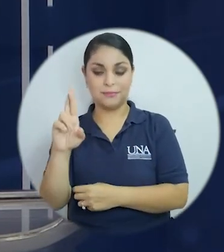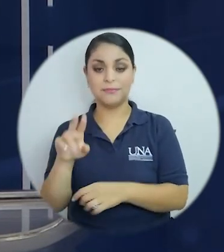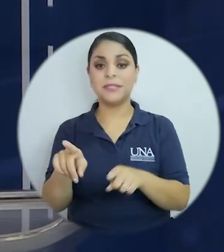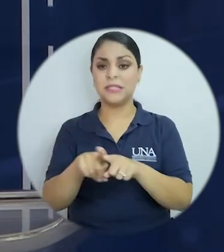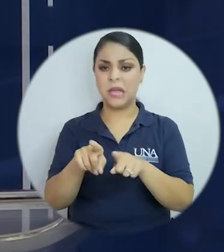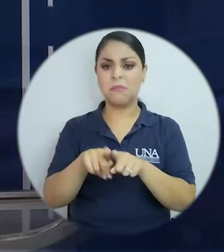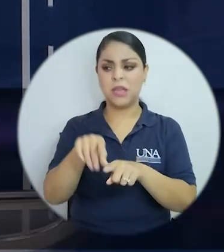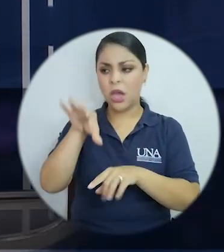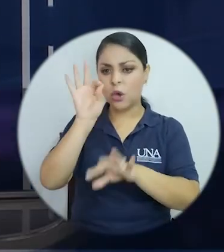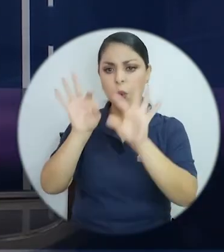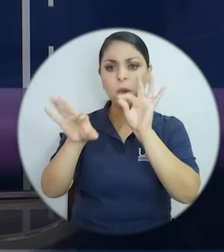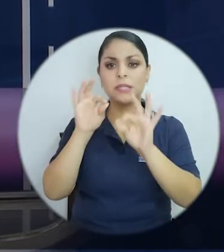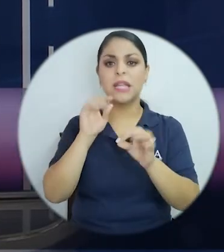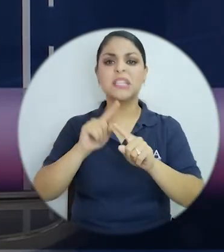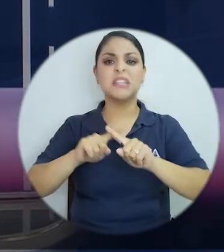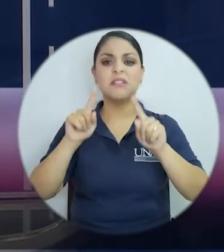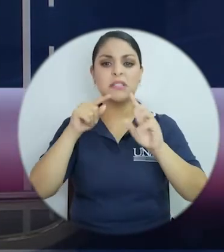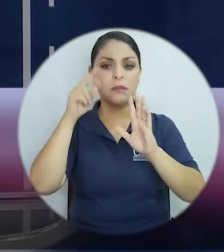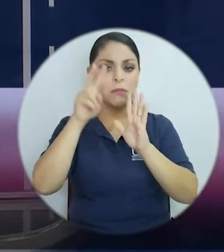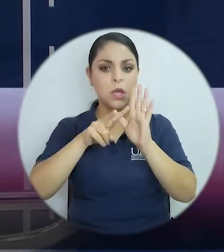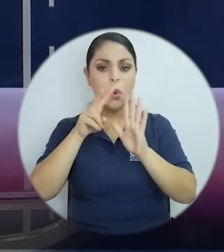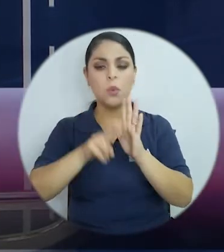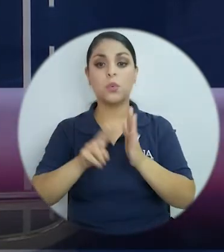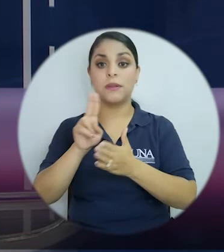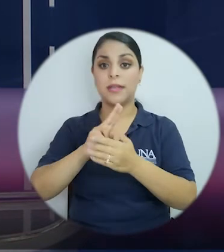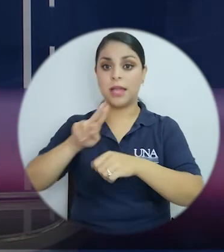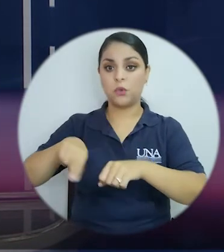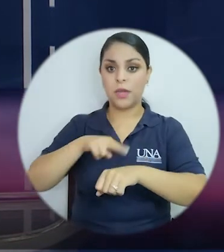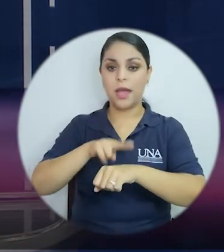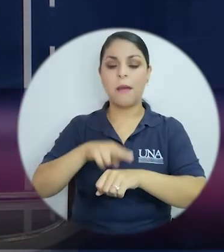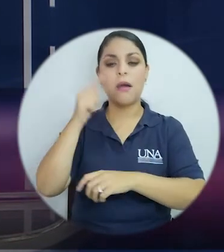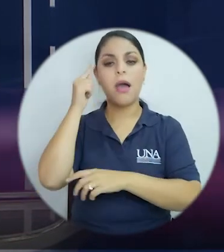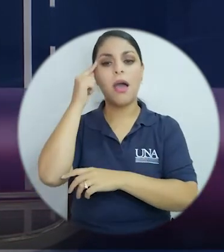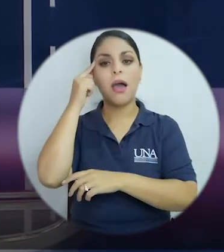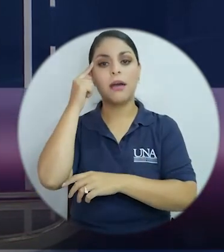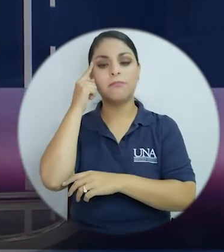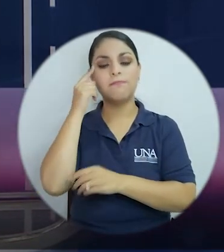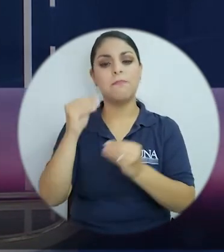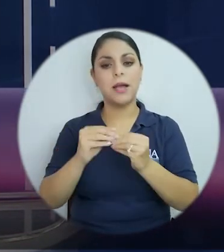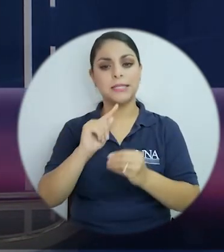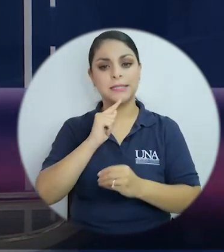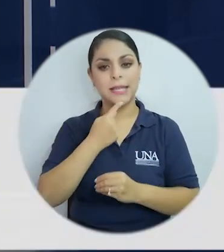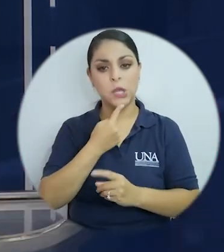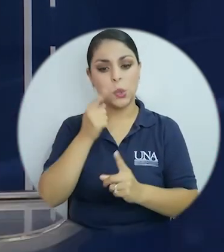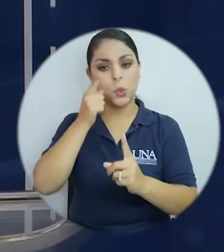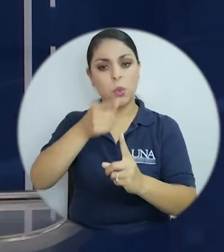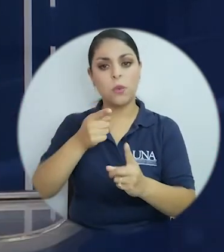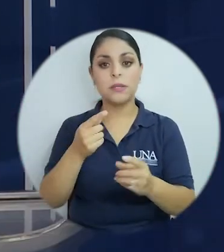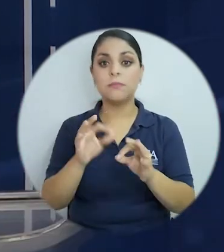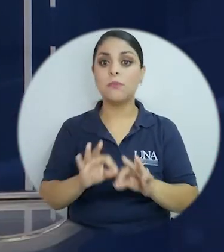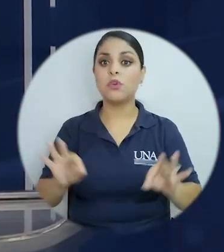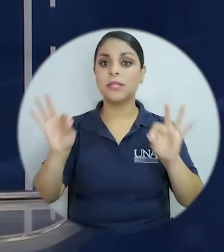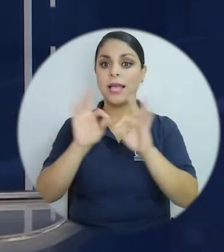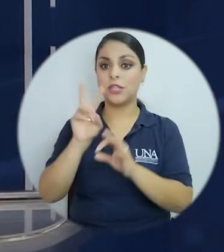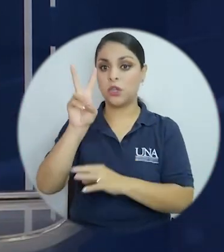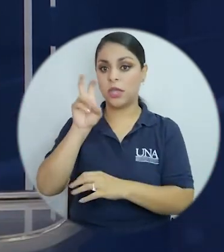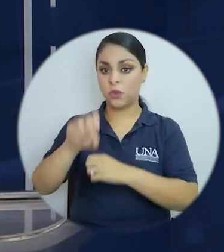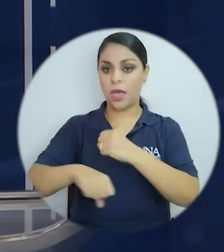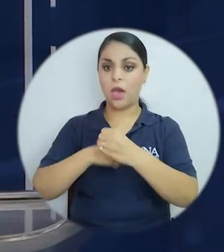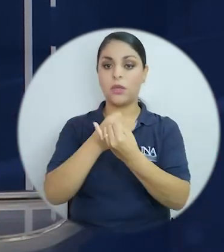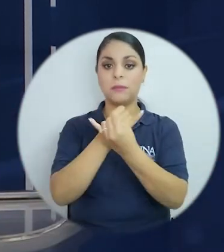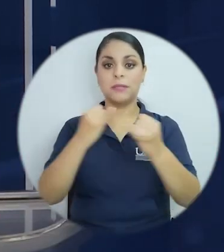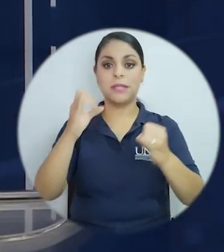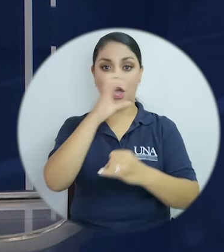www.unacomunica.una.ac.cr. Ahí también pueden encontrar una serie de producciones que ha hecho la Universidad Nacional para reflexionar de una manera seria sobre la importancia